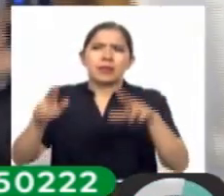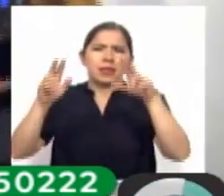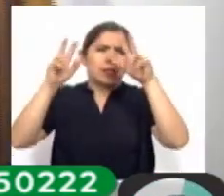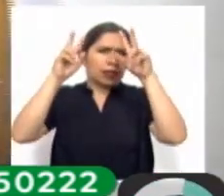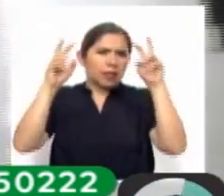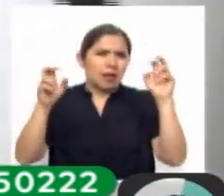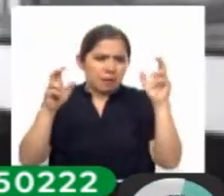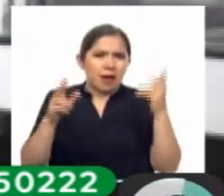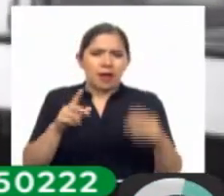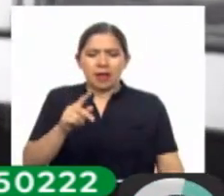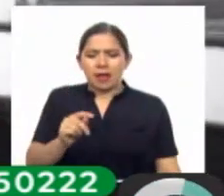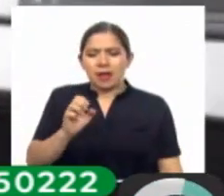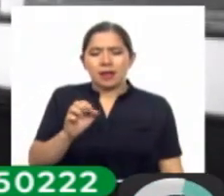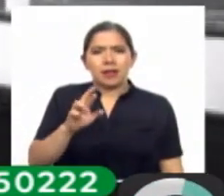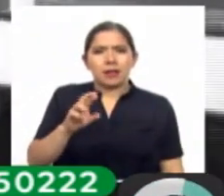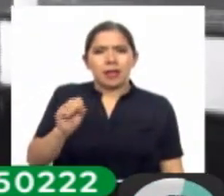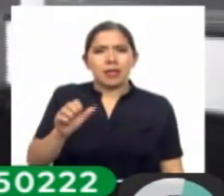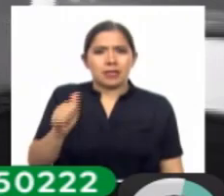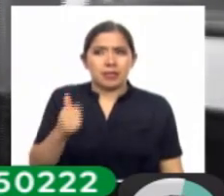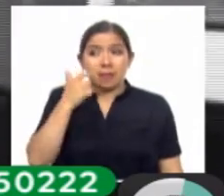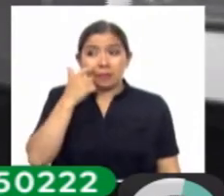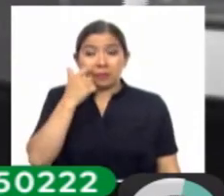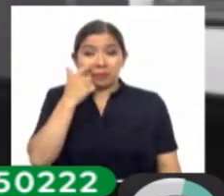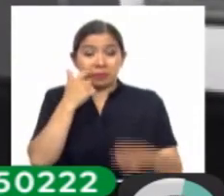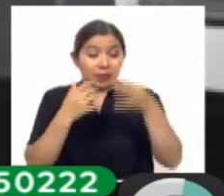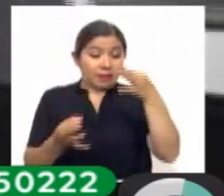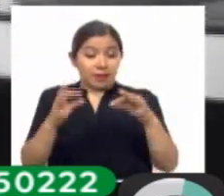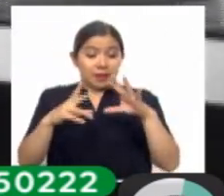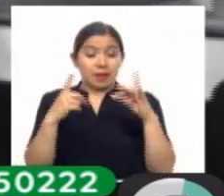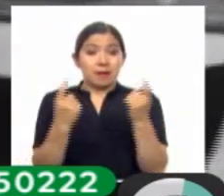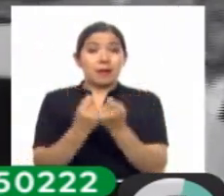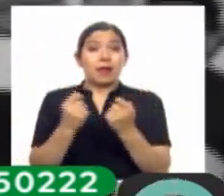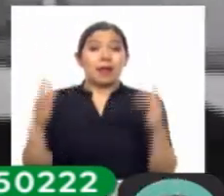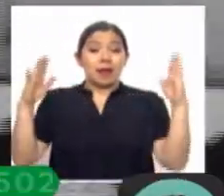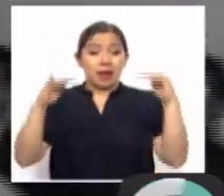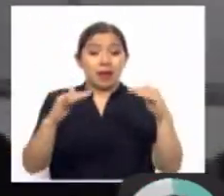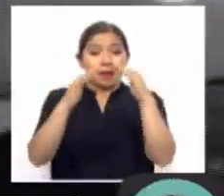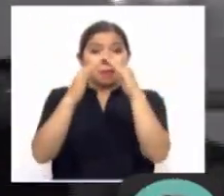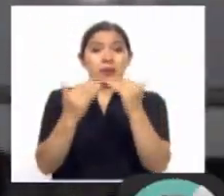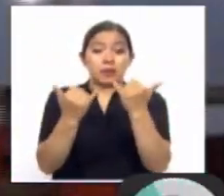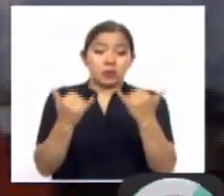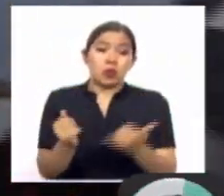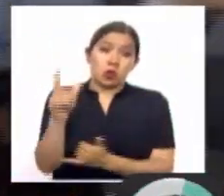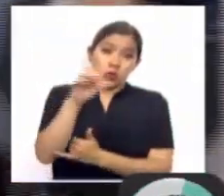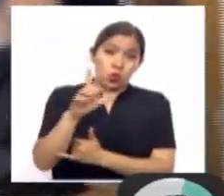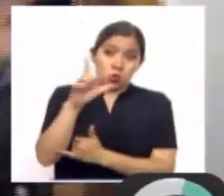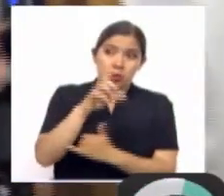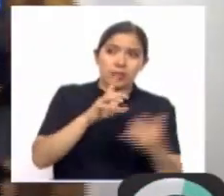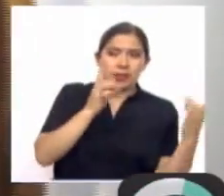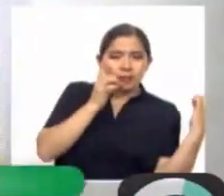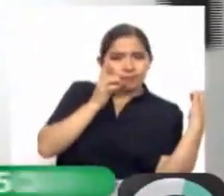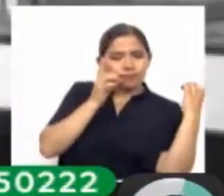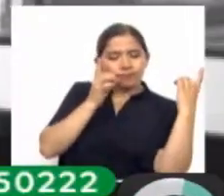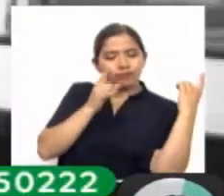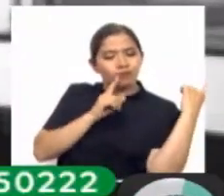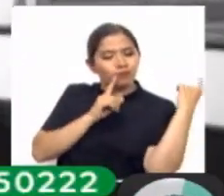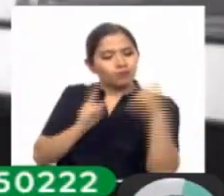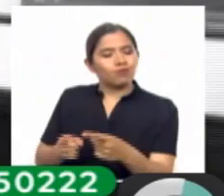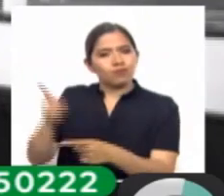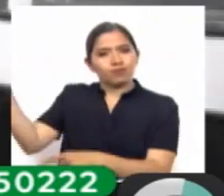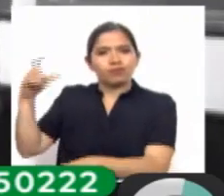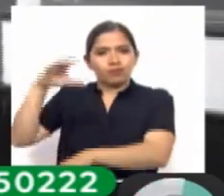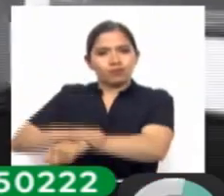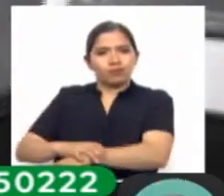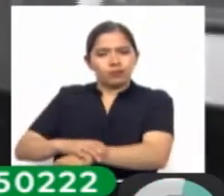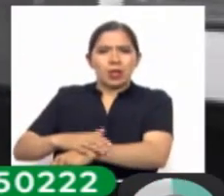al caso Terza. La Fiscalía Departamental de La Paz, la tarde de este lunes, ordenó la aprehensión del concejal Fabián Ciñani, investigado por